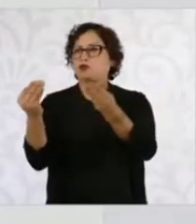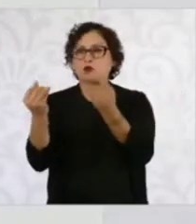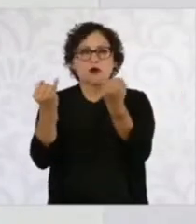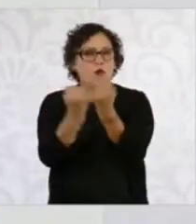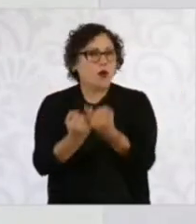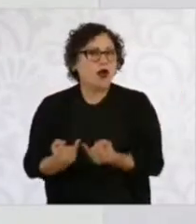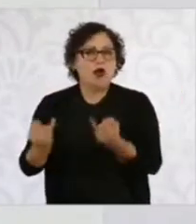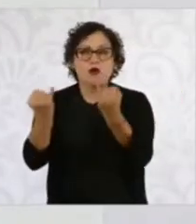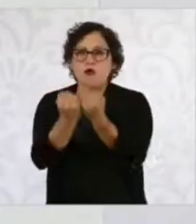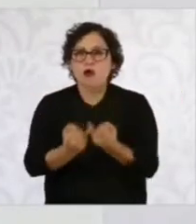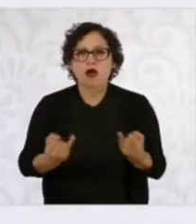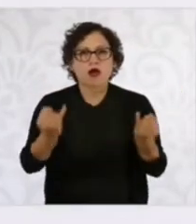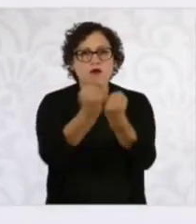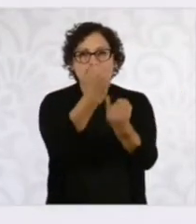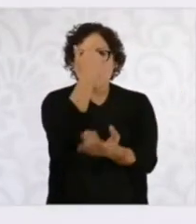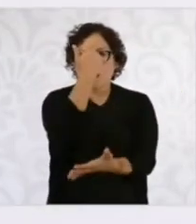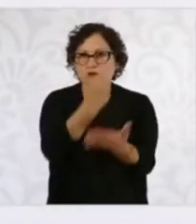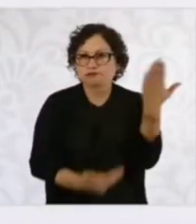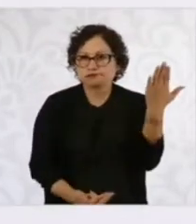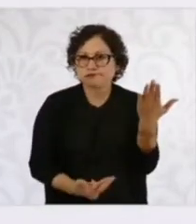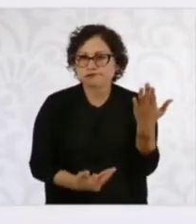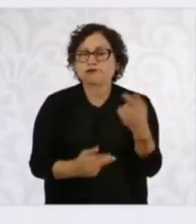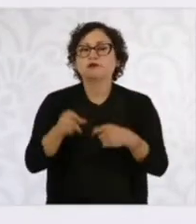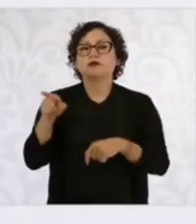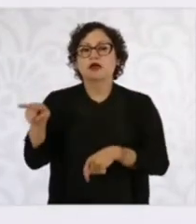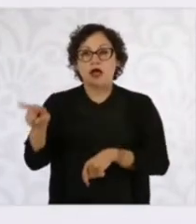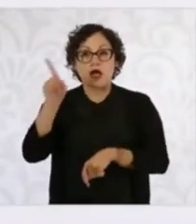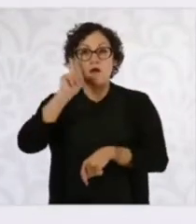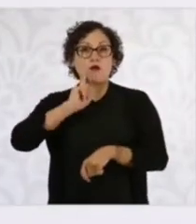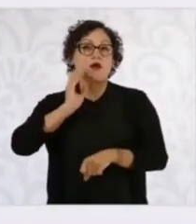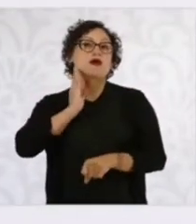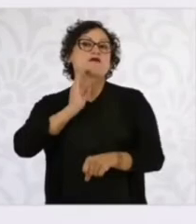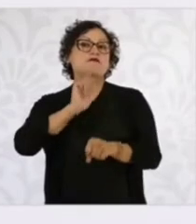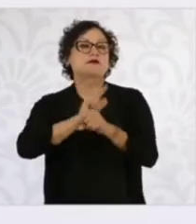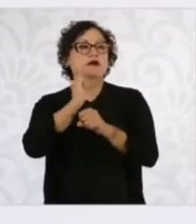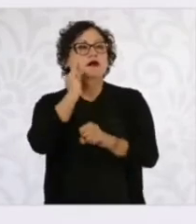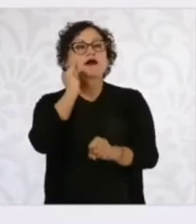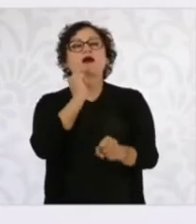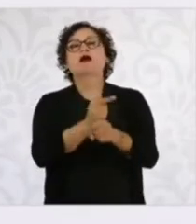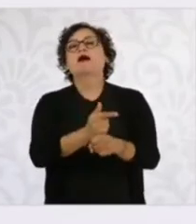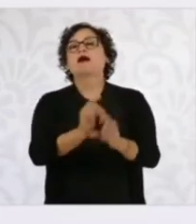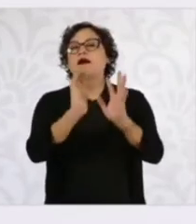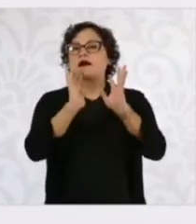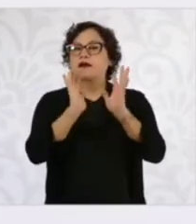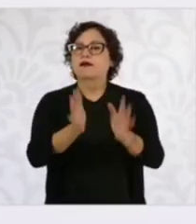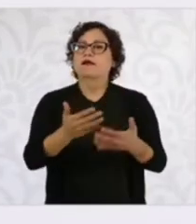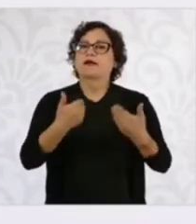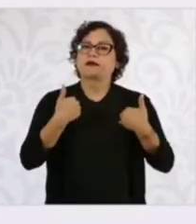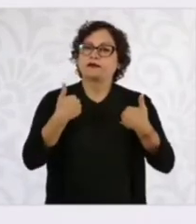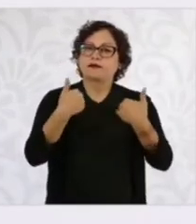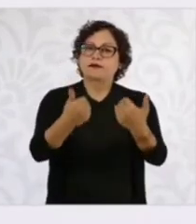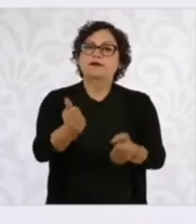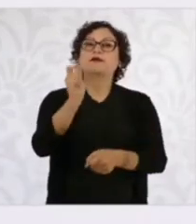Y entonces encontró un modus operandi donde el constructor daba dinero